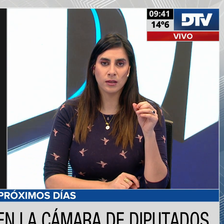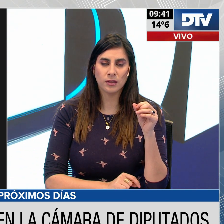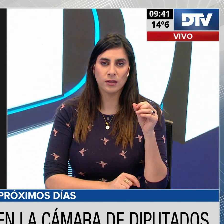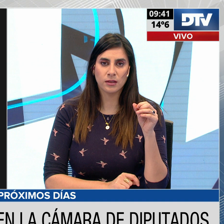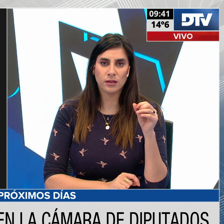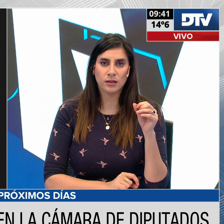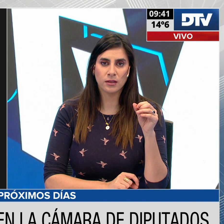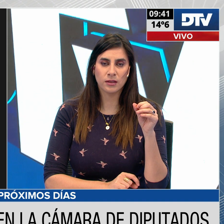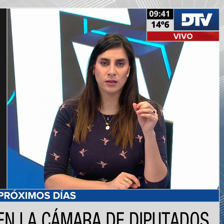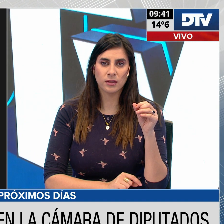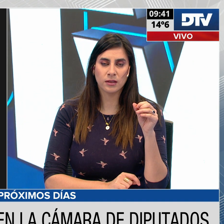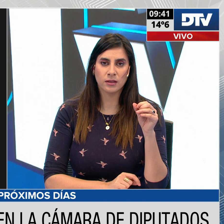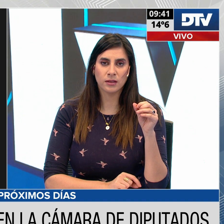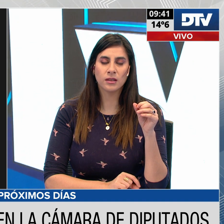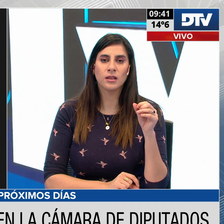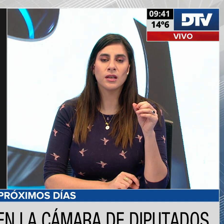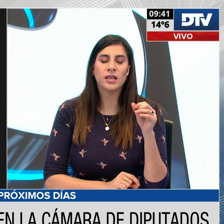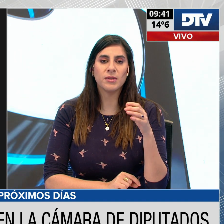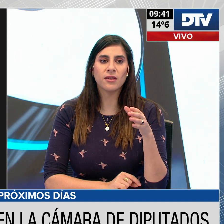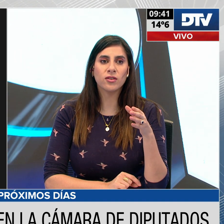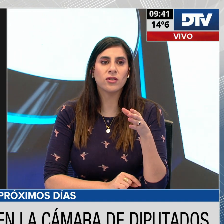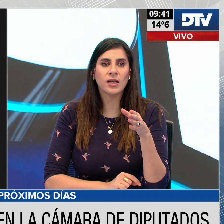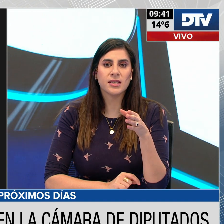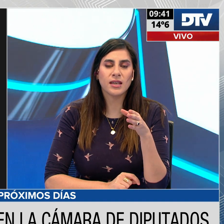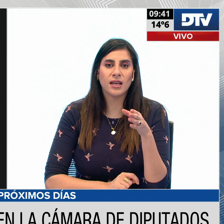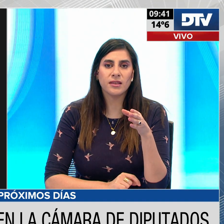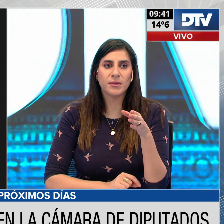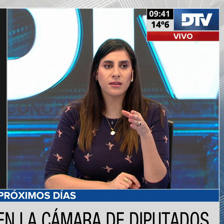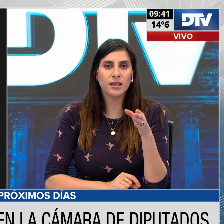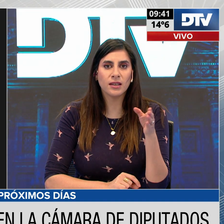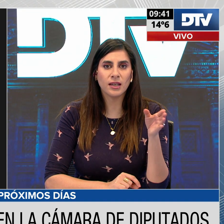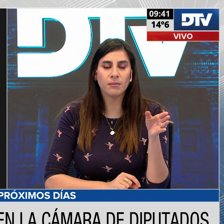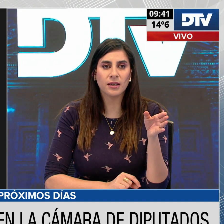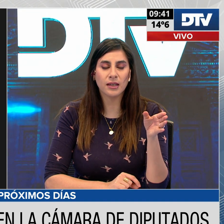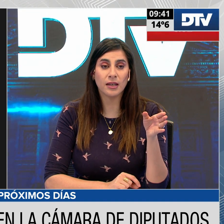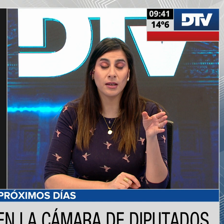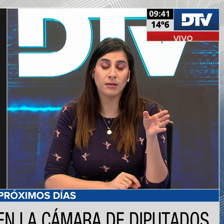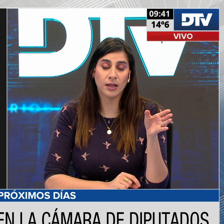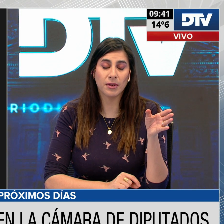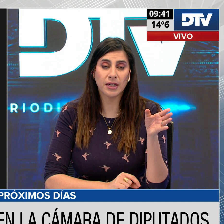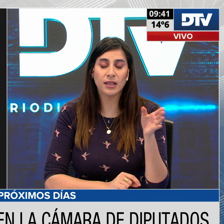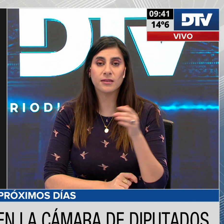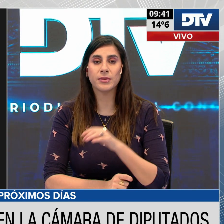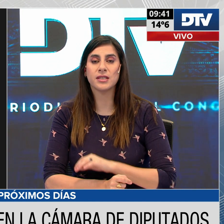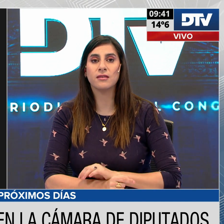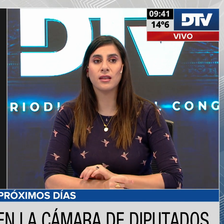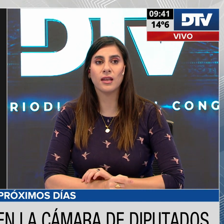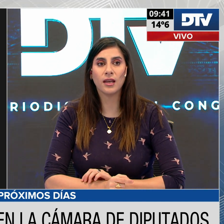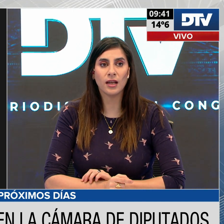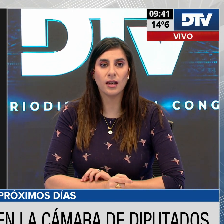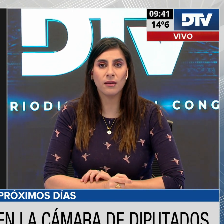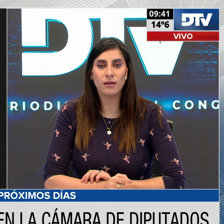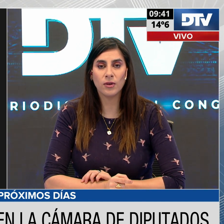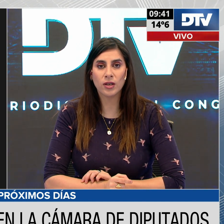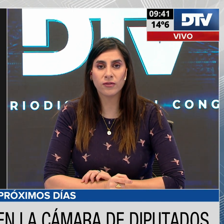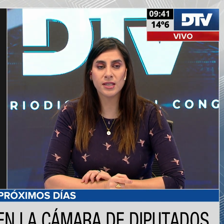lograr poder sesionar antes de las elecciones. Y mirando hacia adelante, Martín, Germán Martínez, el presidente